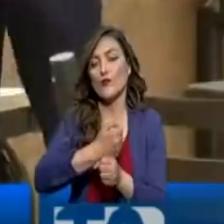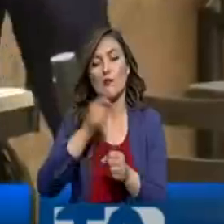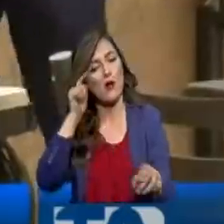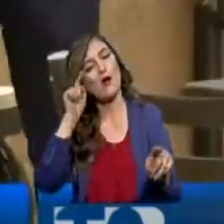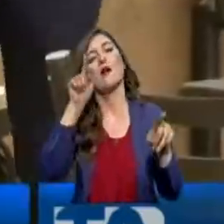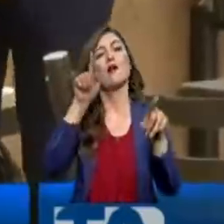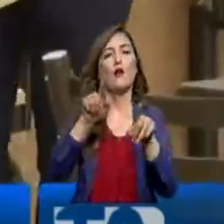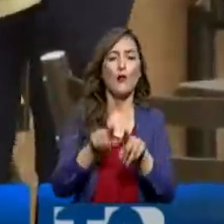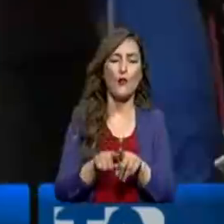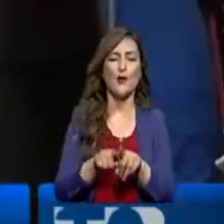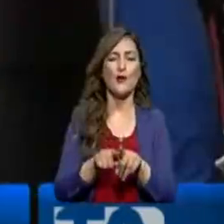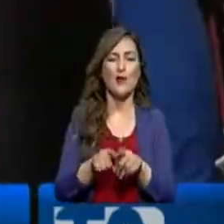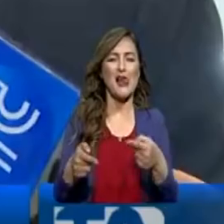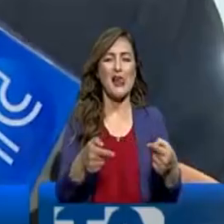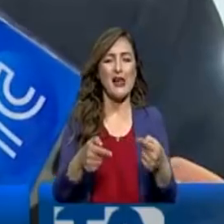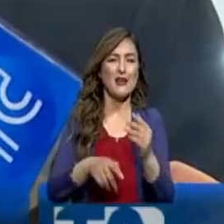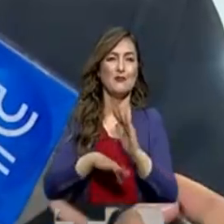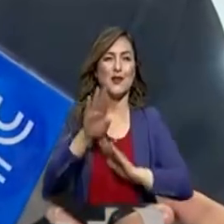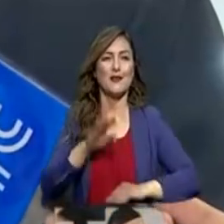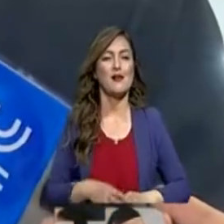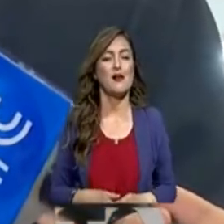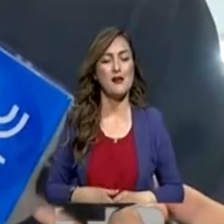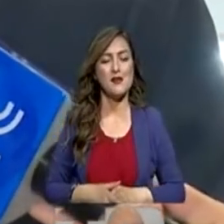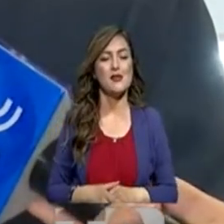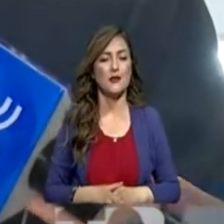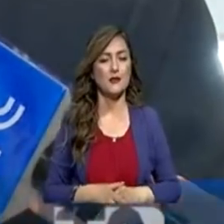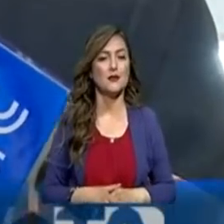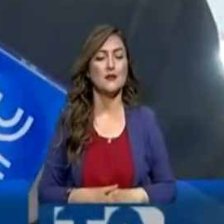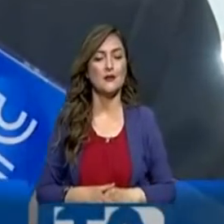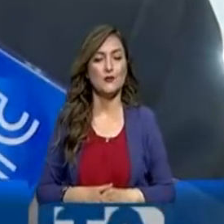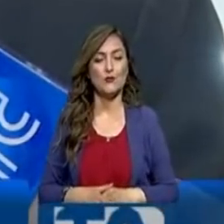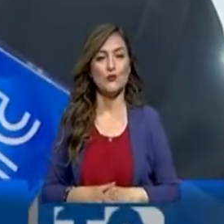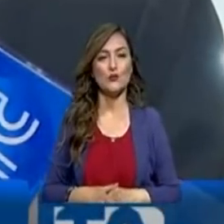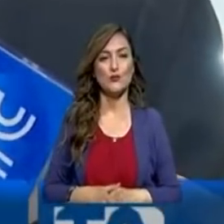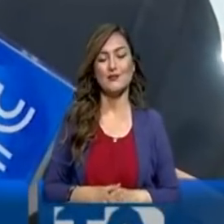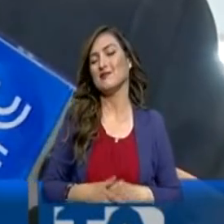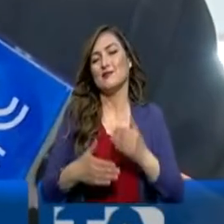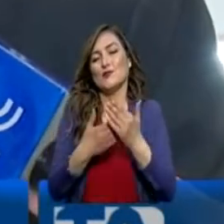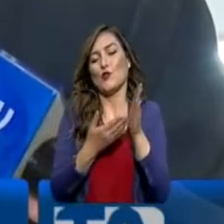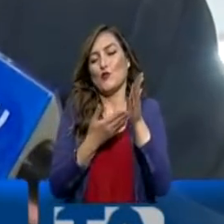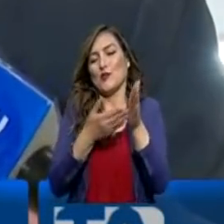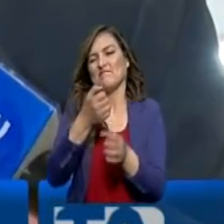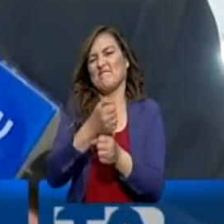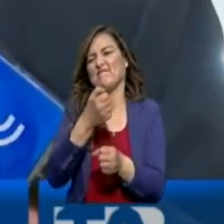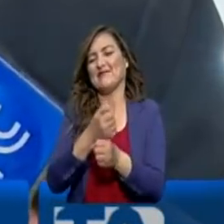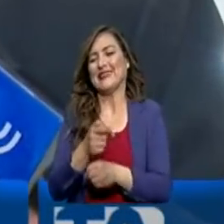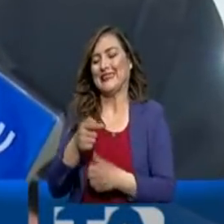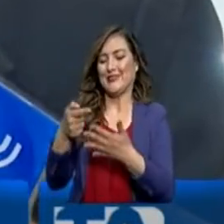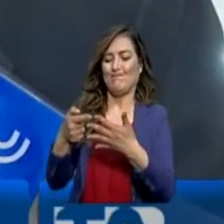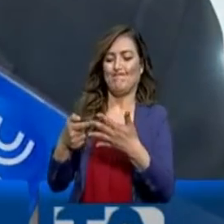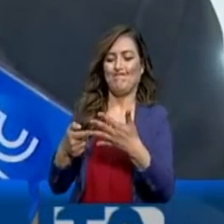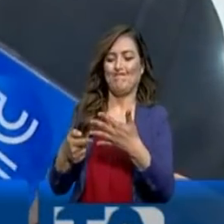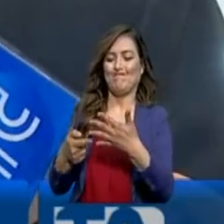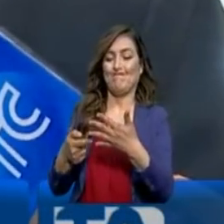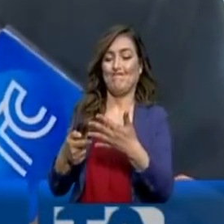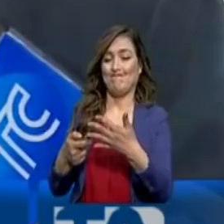consensos, pero eso sí, más discusión. Mucho está en la significación de las nuevas modalidades laborales. Yo creo que ese